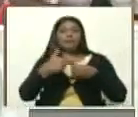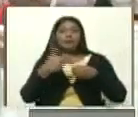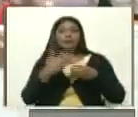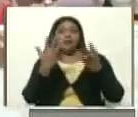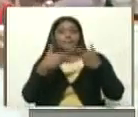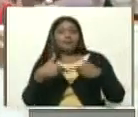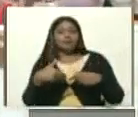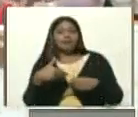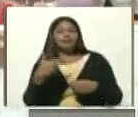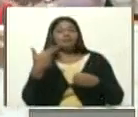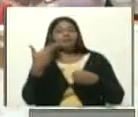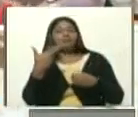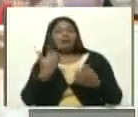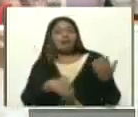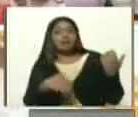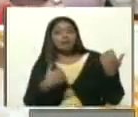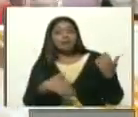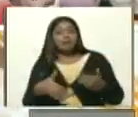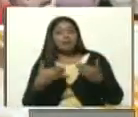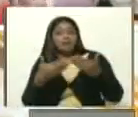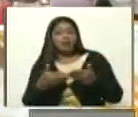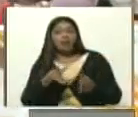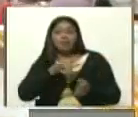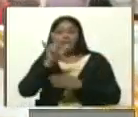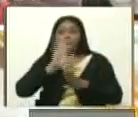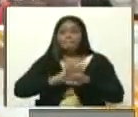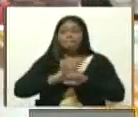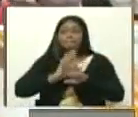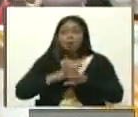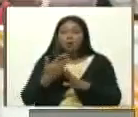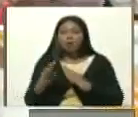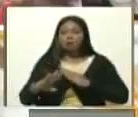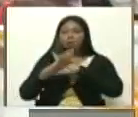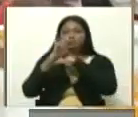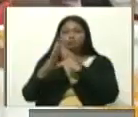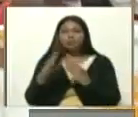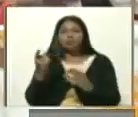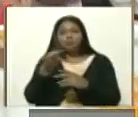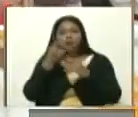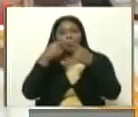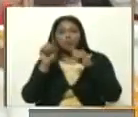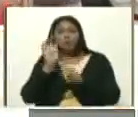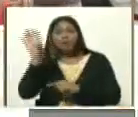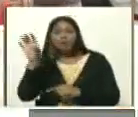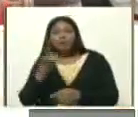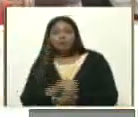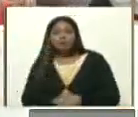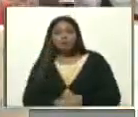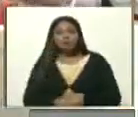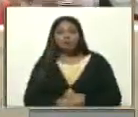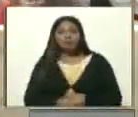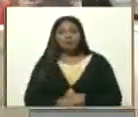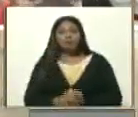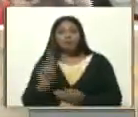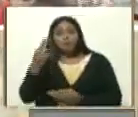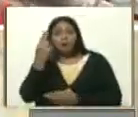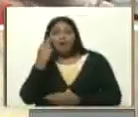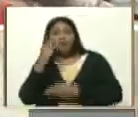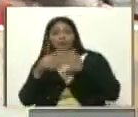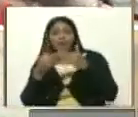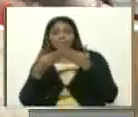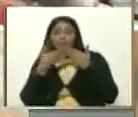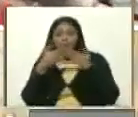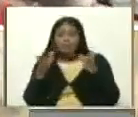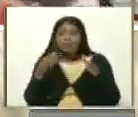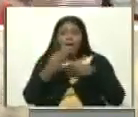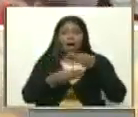empresa argentina se negó a abastecer combustible a este avión por estar sancionado, tuvieron que buscar otro país, que en este caso fue Uruguay, para que permitirle